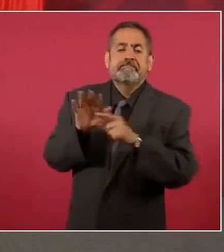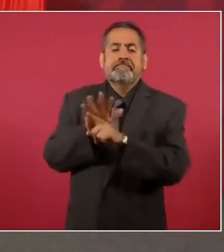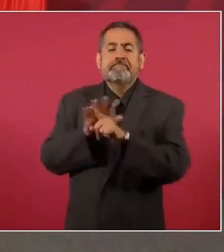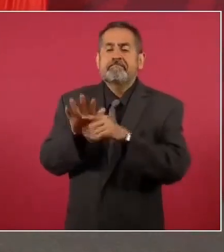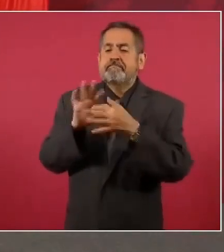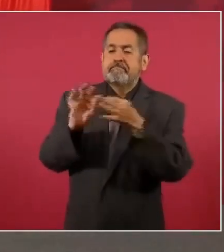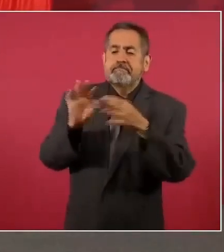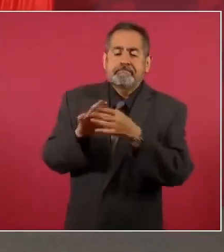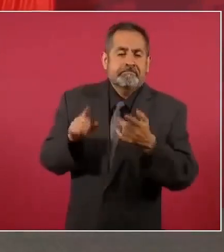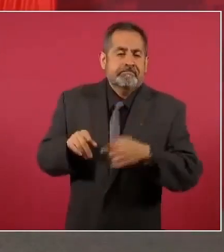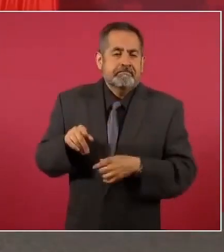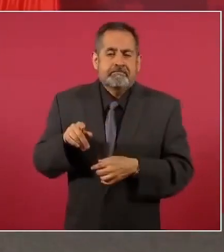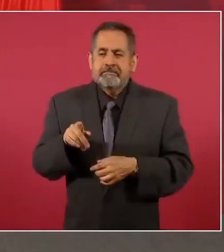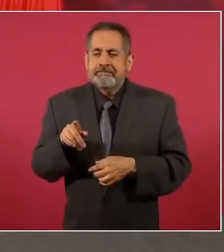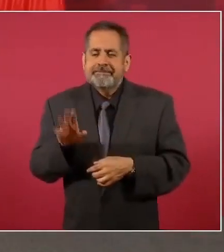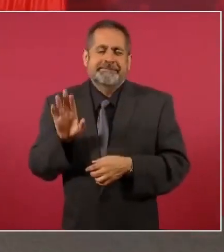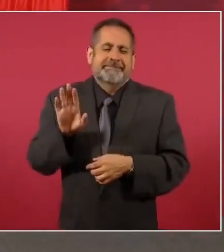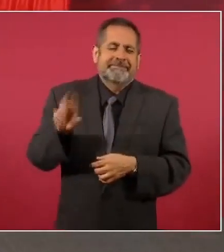ciudadanos imaginarios.